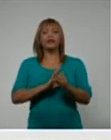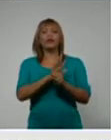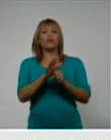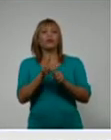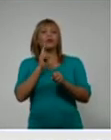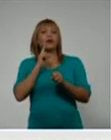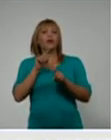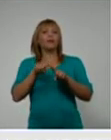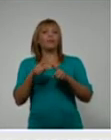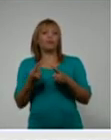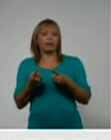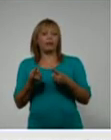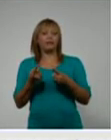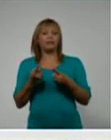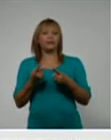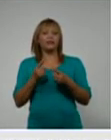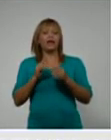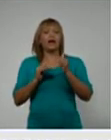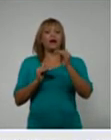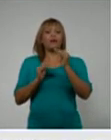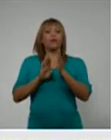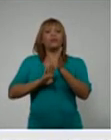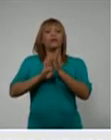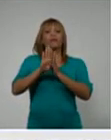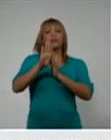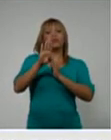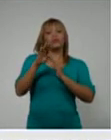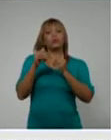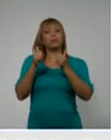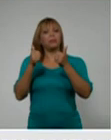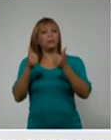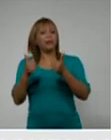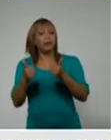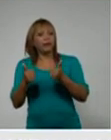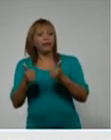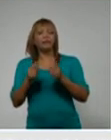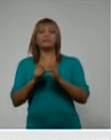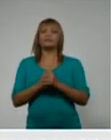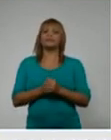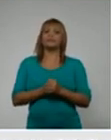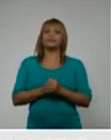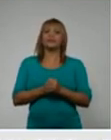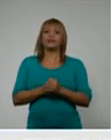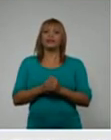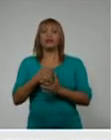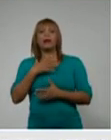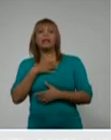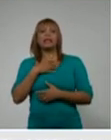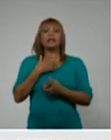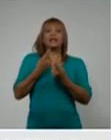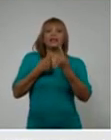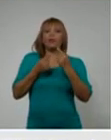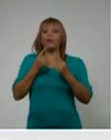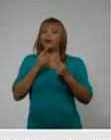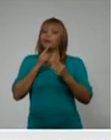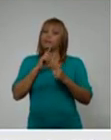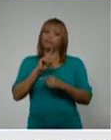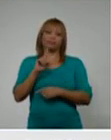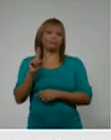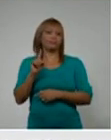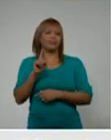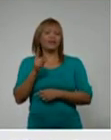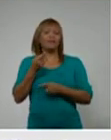ser con una evolución favorable, un catarro más o menos, sin embargo va